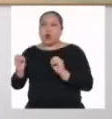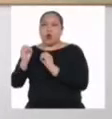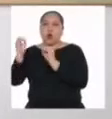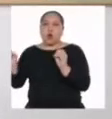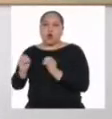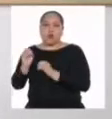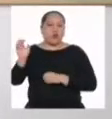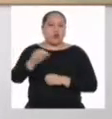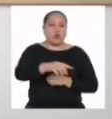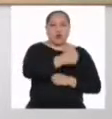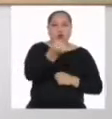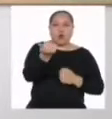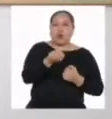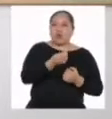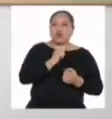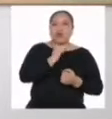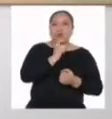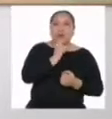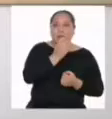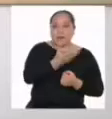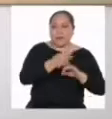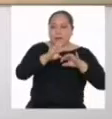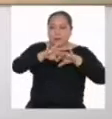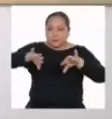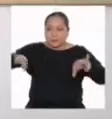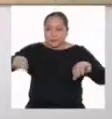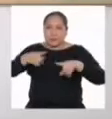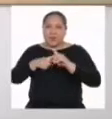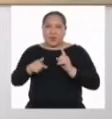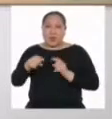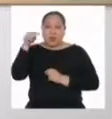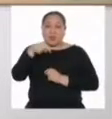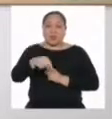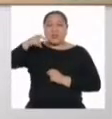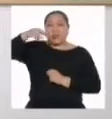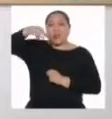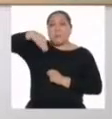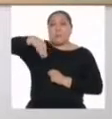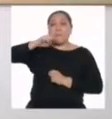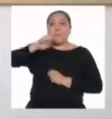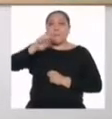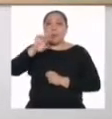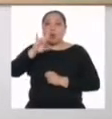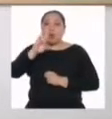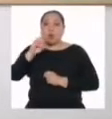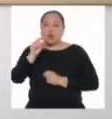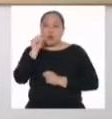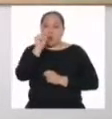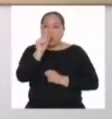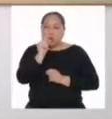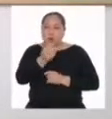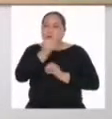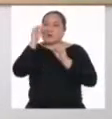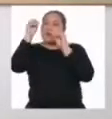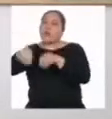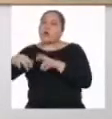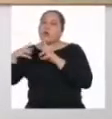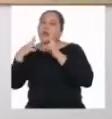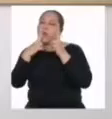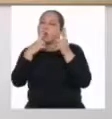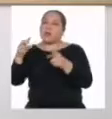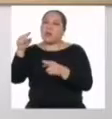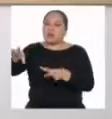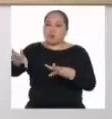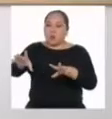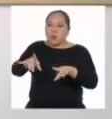del resto de minerales. Sin embargo, cierta cantidad es vertida a los ríos. Este mineral